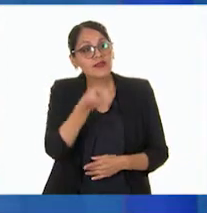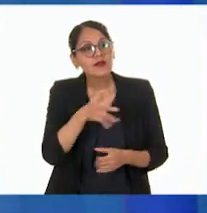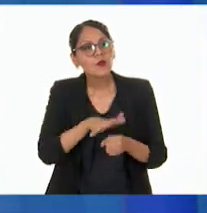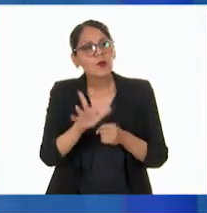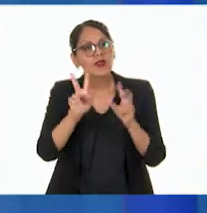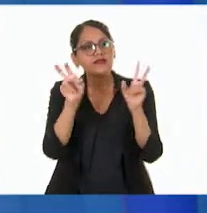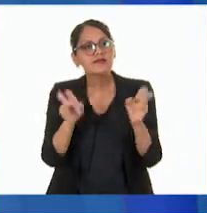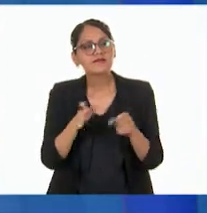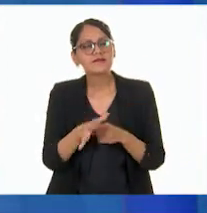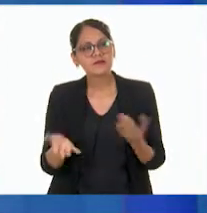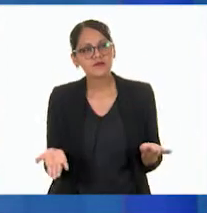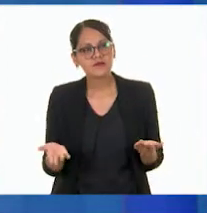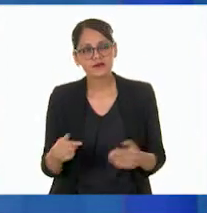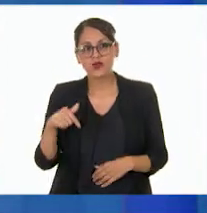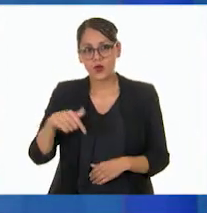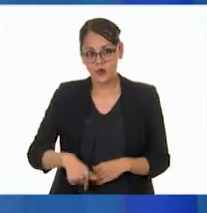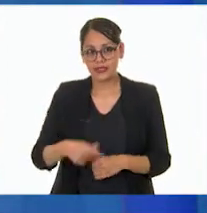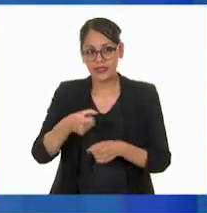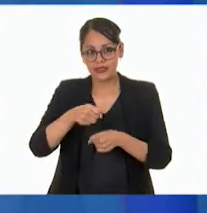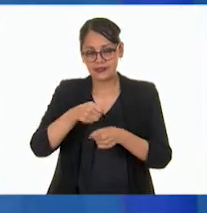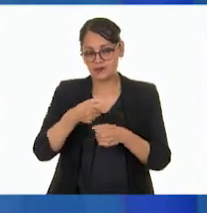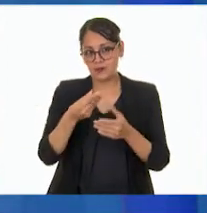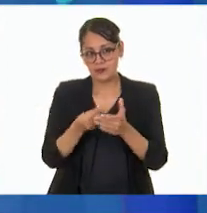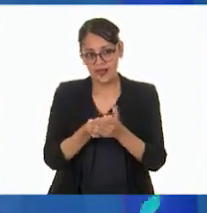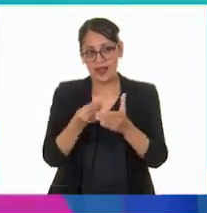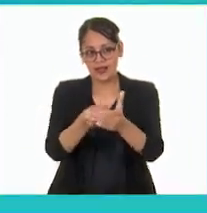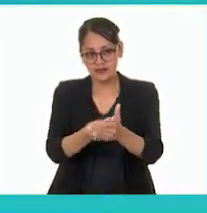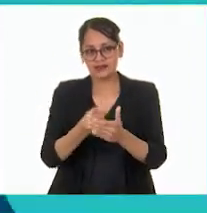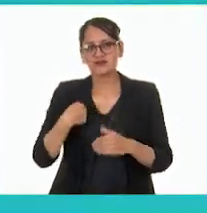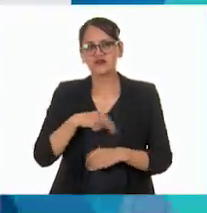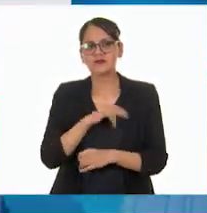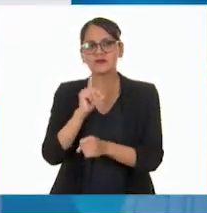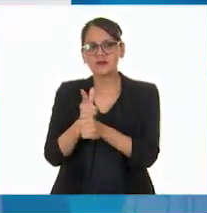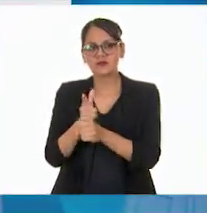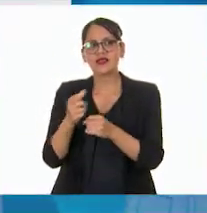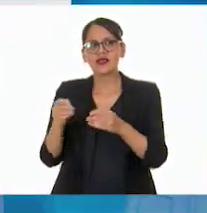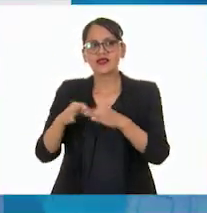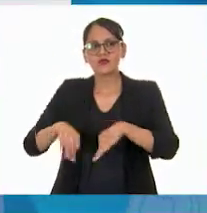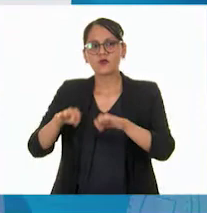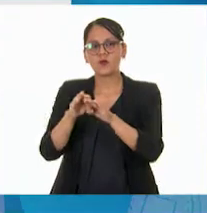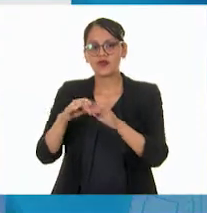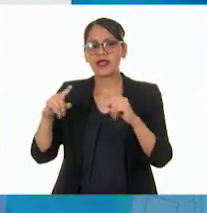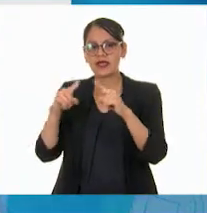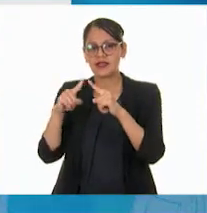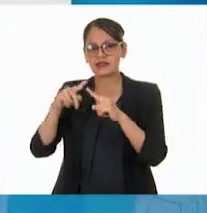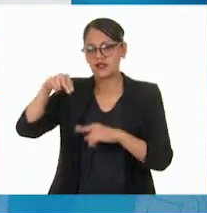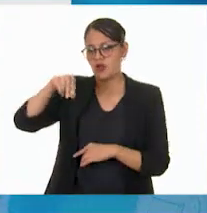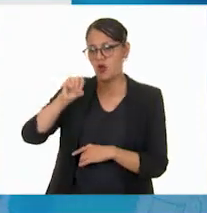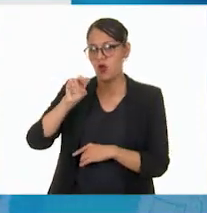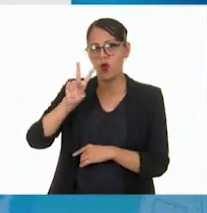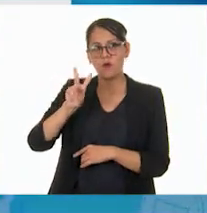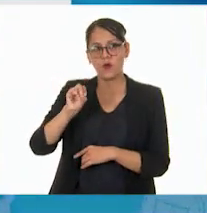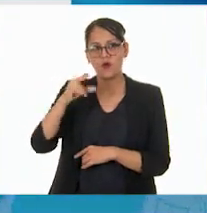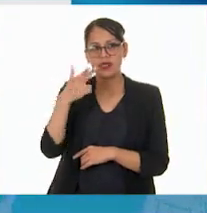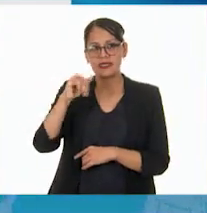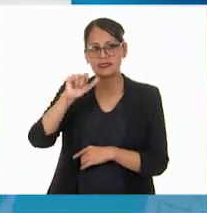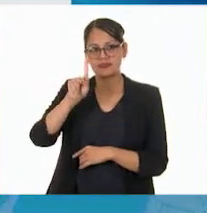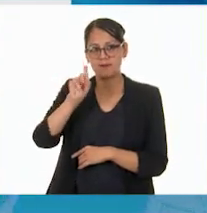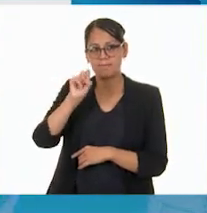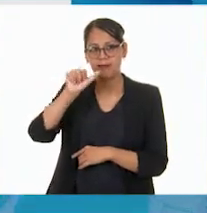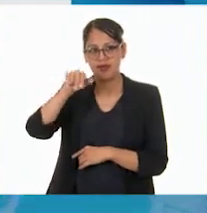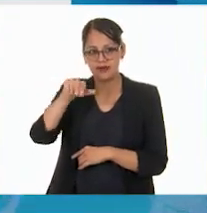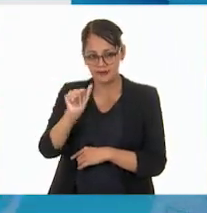es el tema de hoy. En estas dos sesiones vamos a descubrir la importancia de la Iglesia novohispana. Vaya,